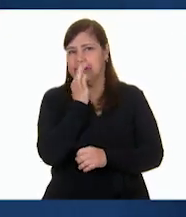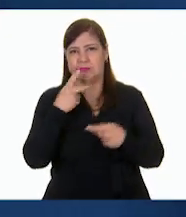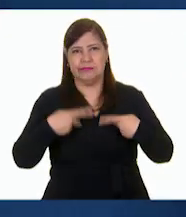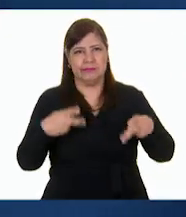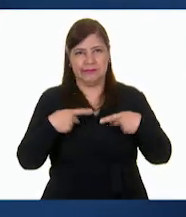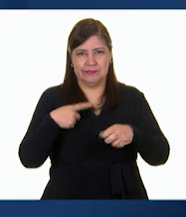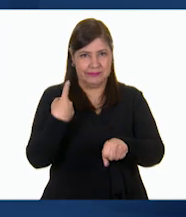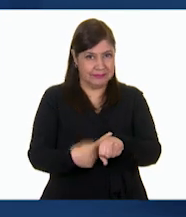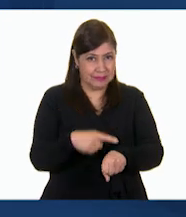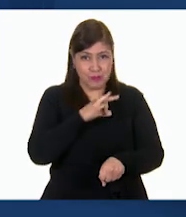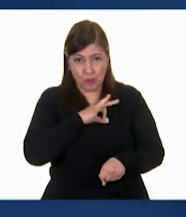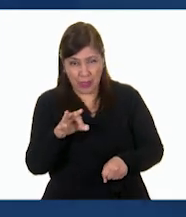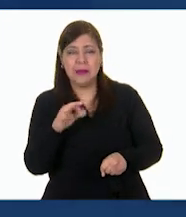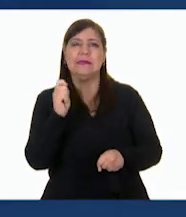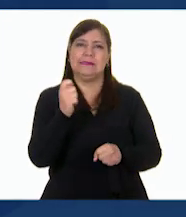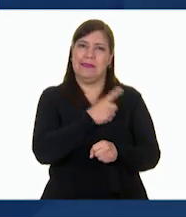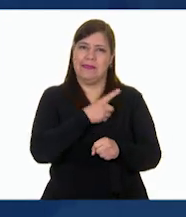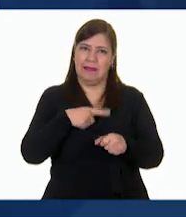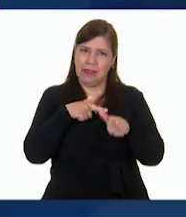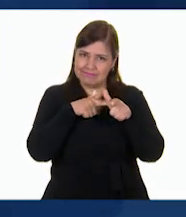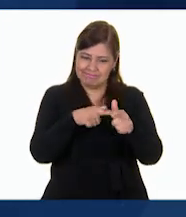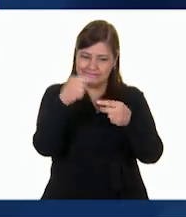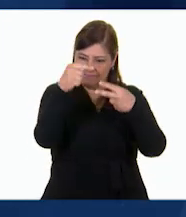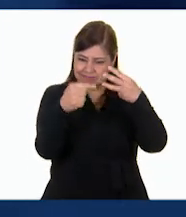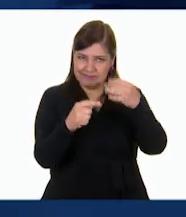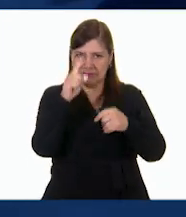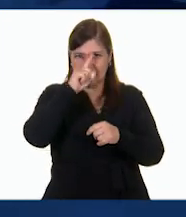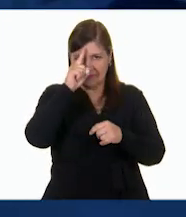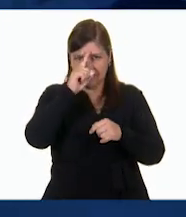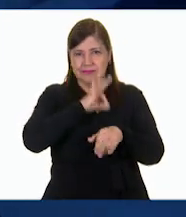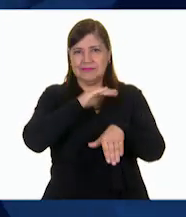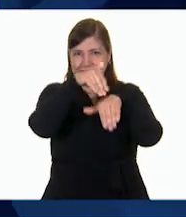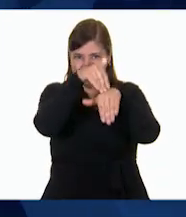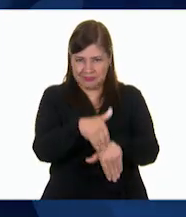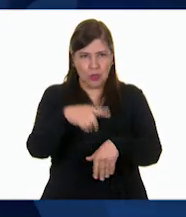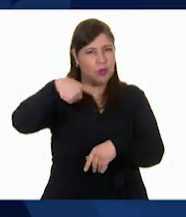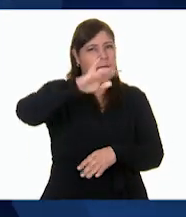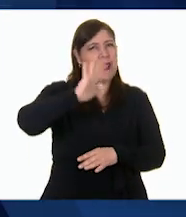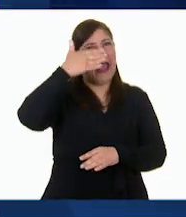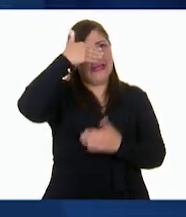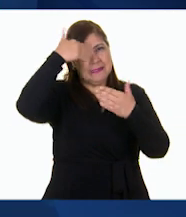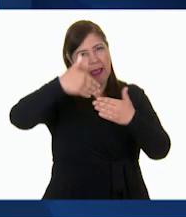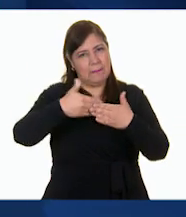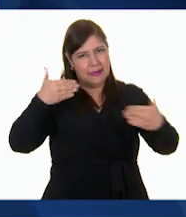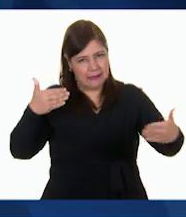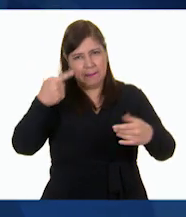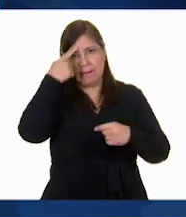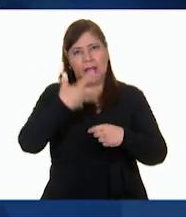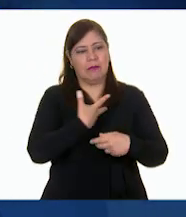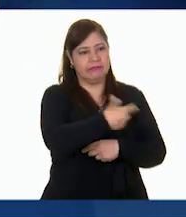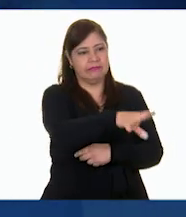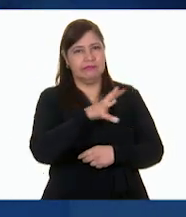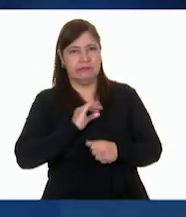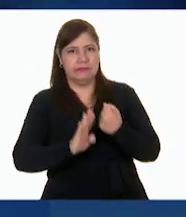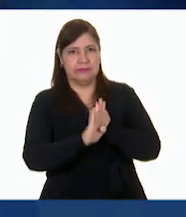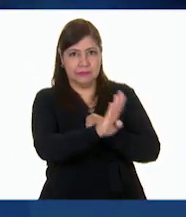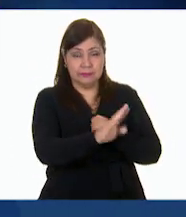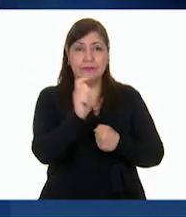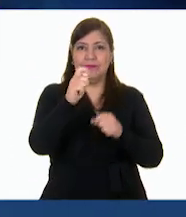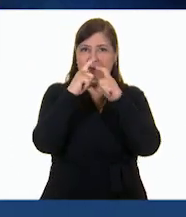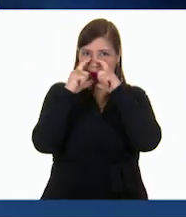personas. Por eso hay que continuar cuidándonos siguiendo las buenas prácticas que ya todos conocemos para evitar contagiarnos.